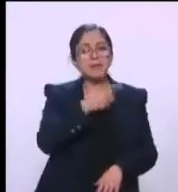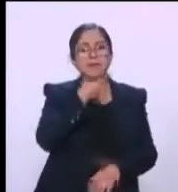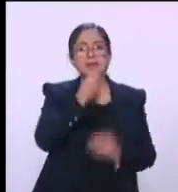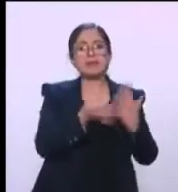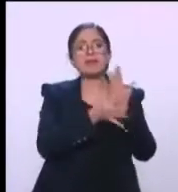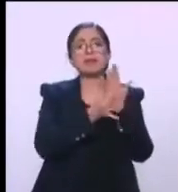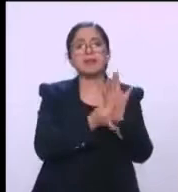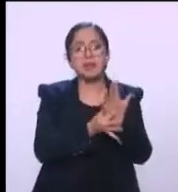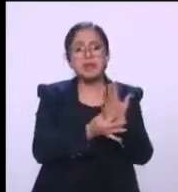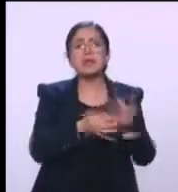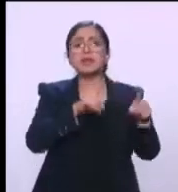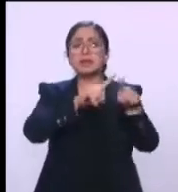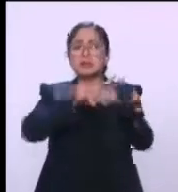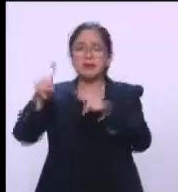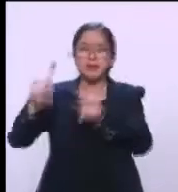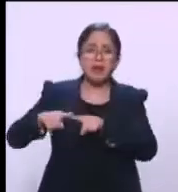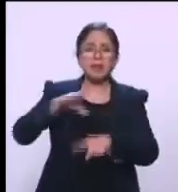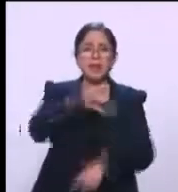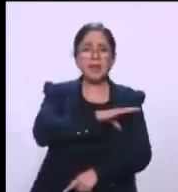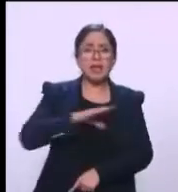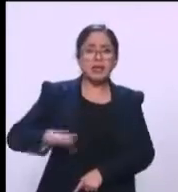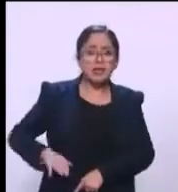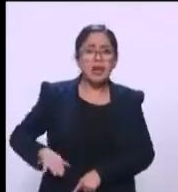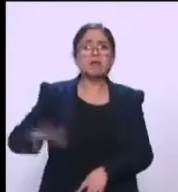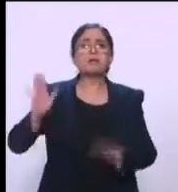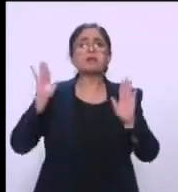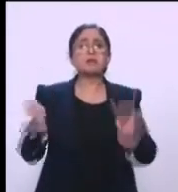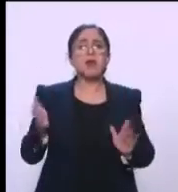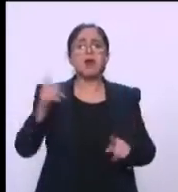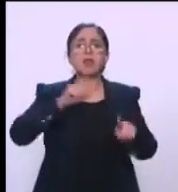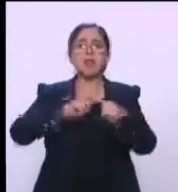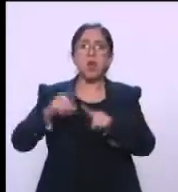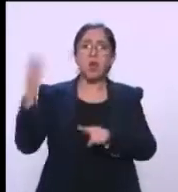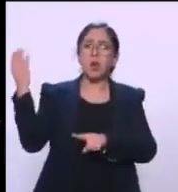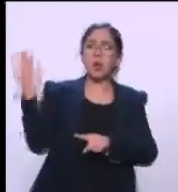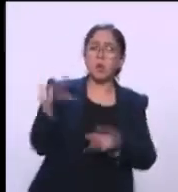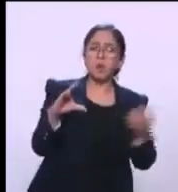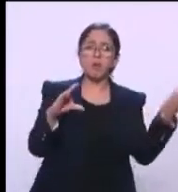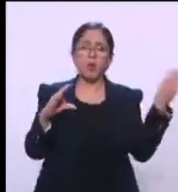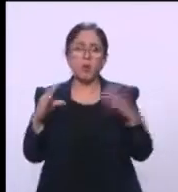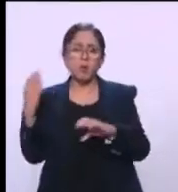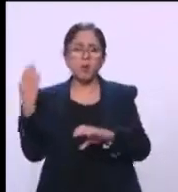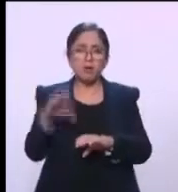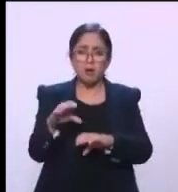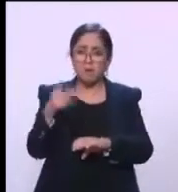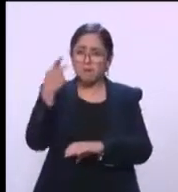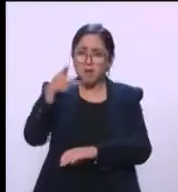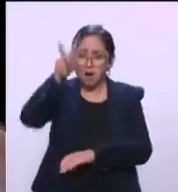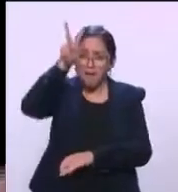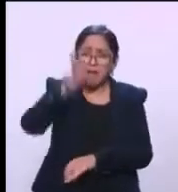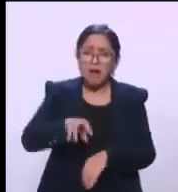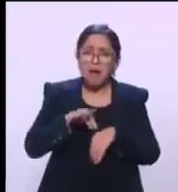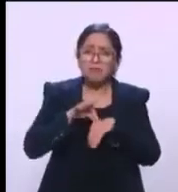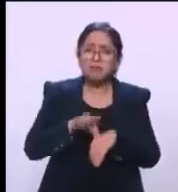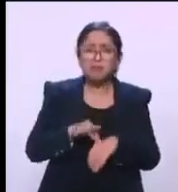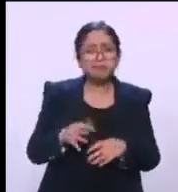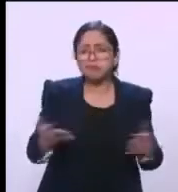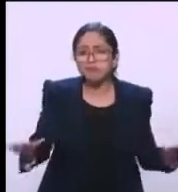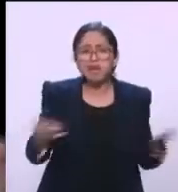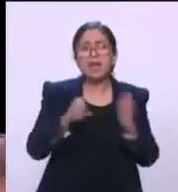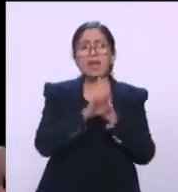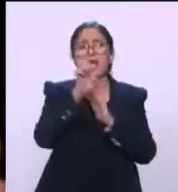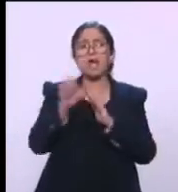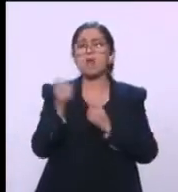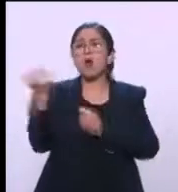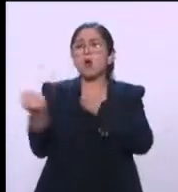alude que los candidatos ya están haciendo comentarios que no tienen sustento, es decir, vamos a ganar la